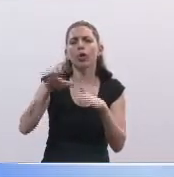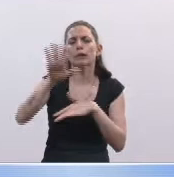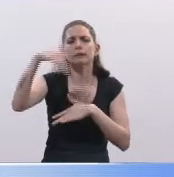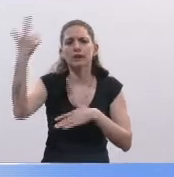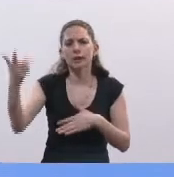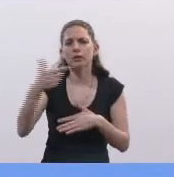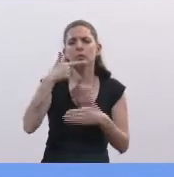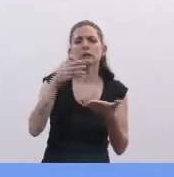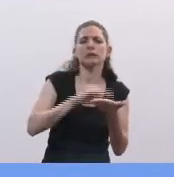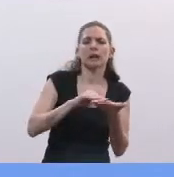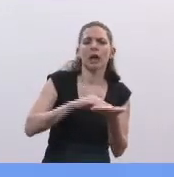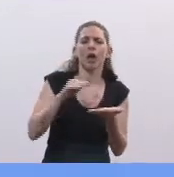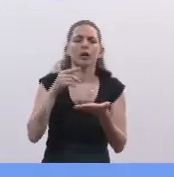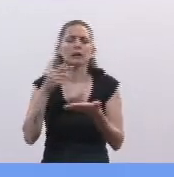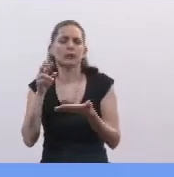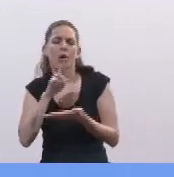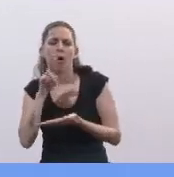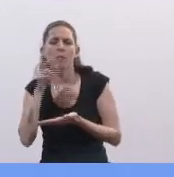lo fundamentaron claramente.